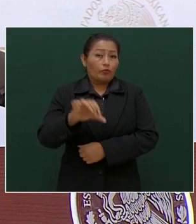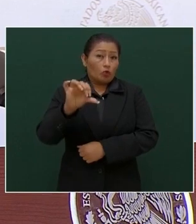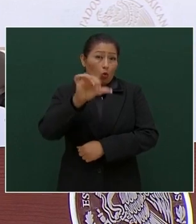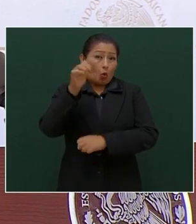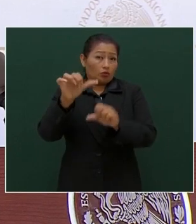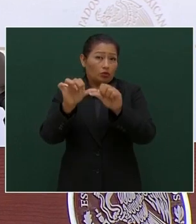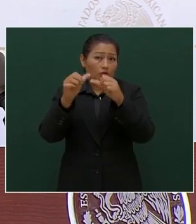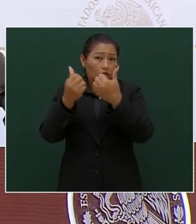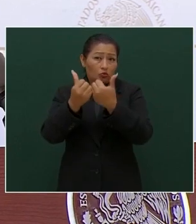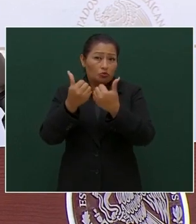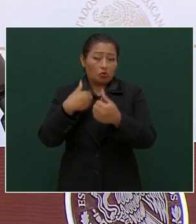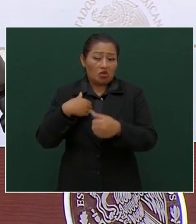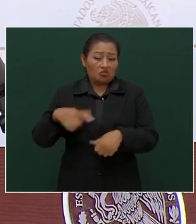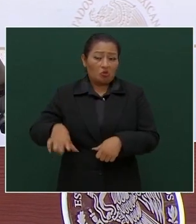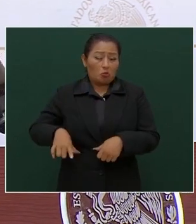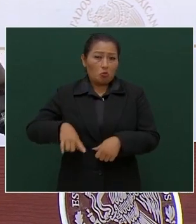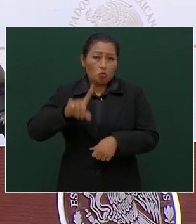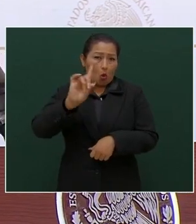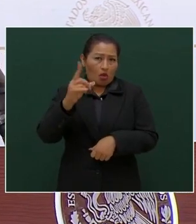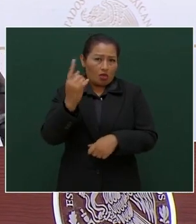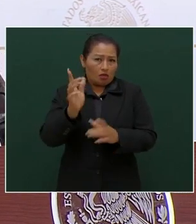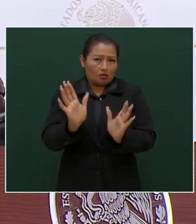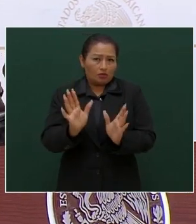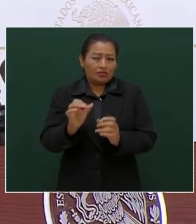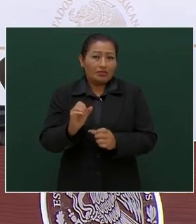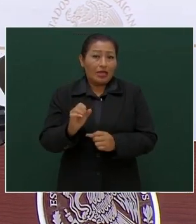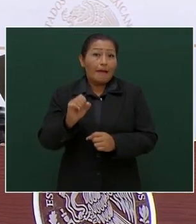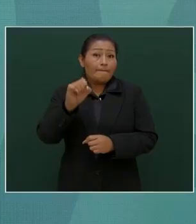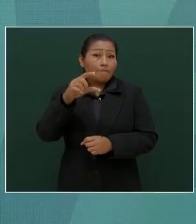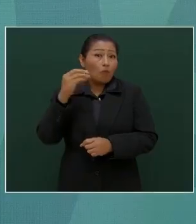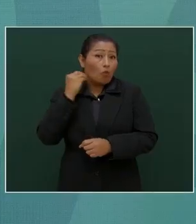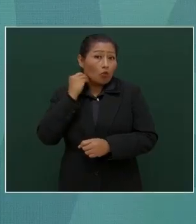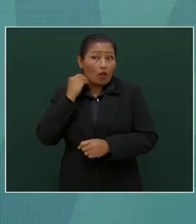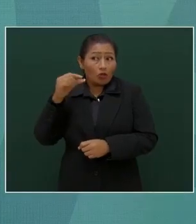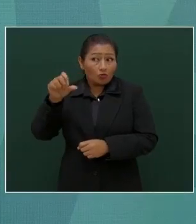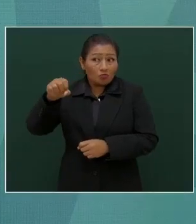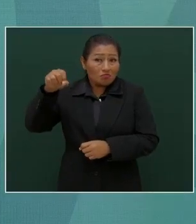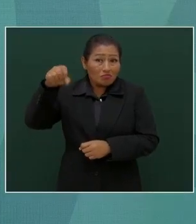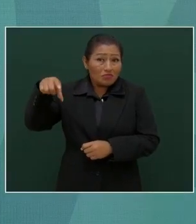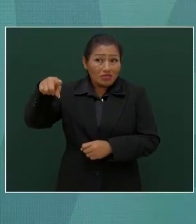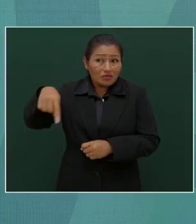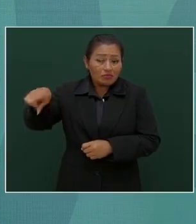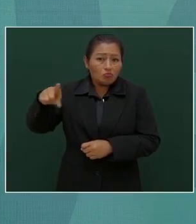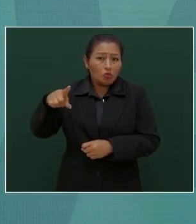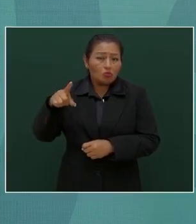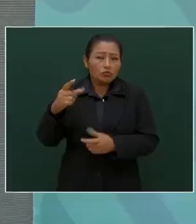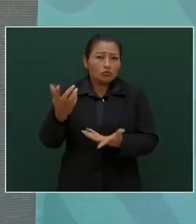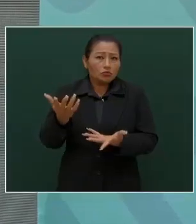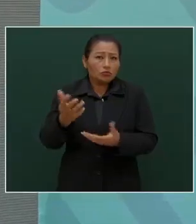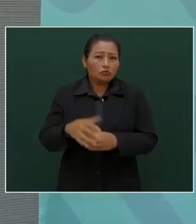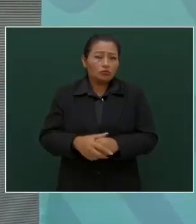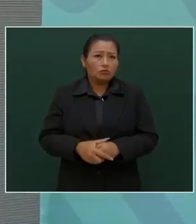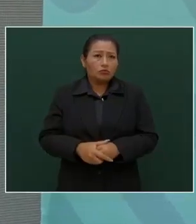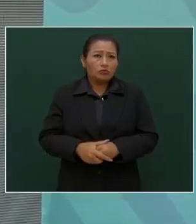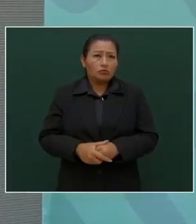otras organizaciones no gubernamentales, los mismos abogados de los